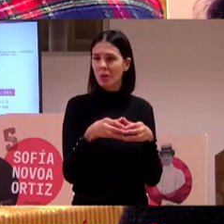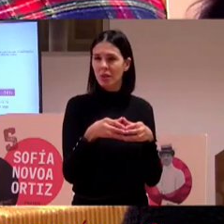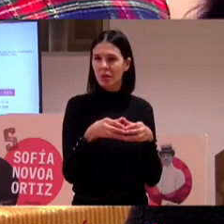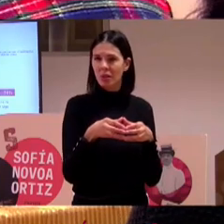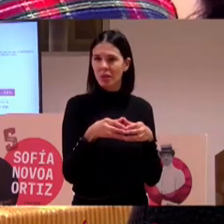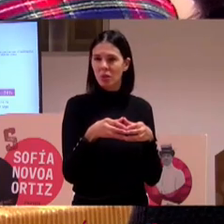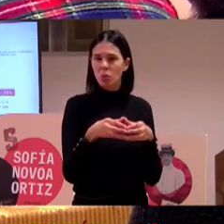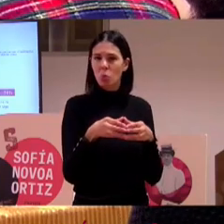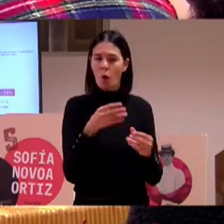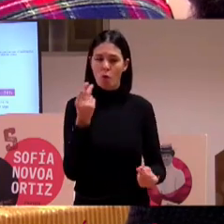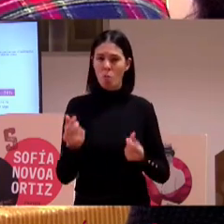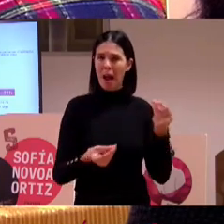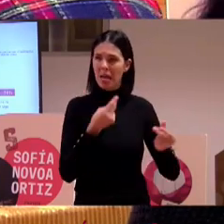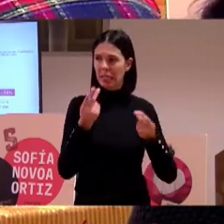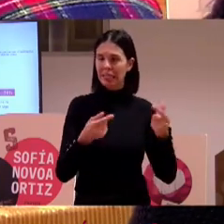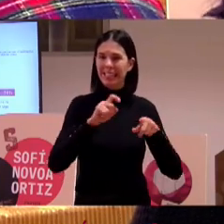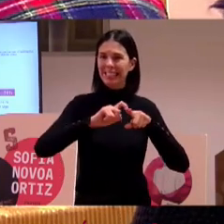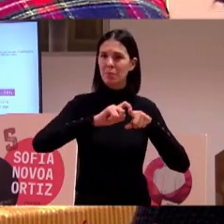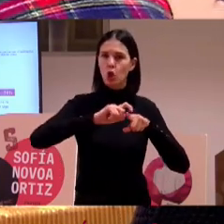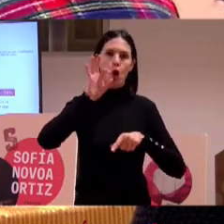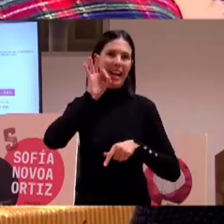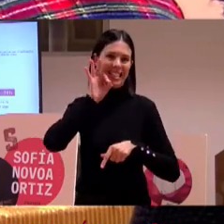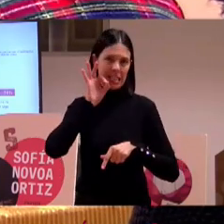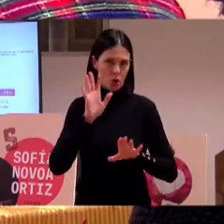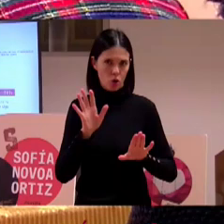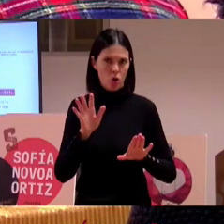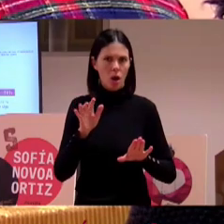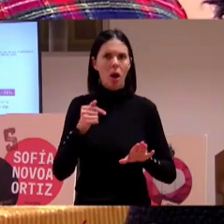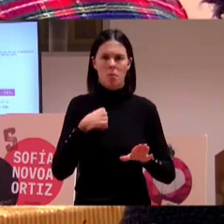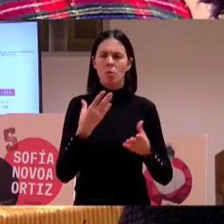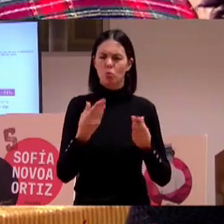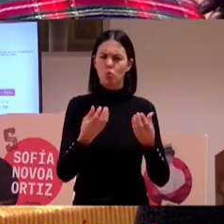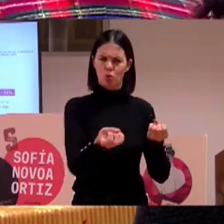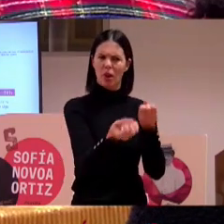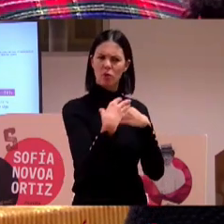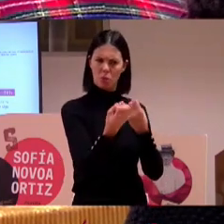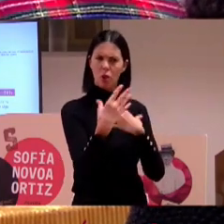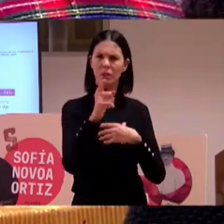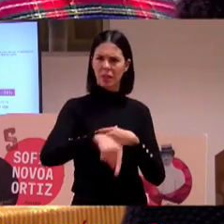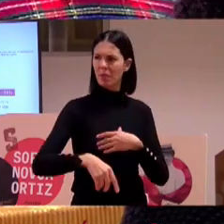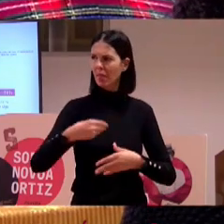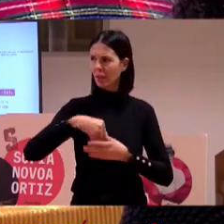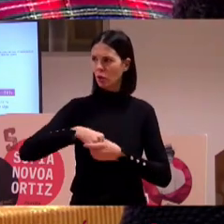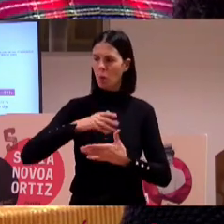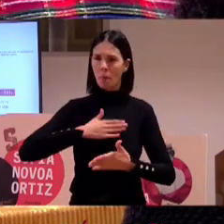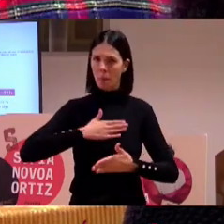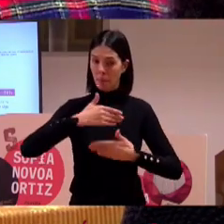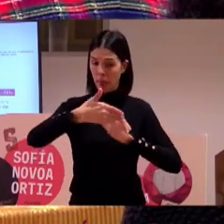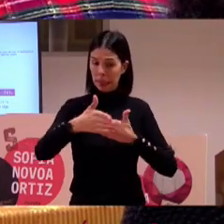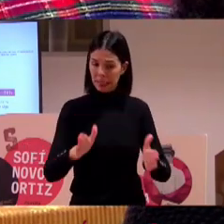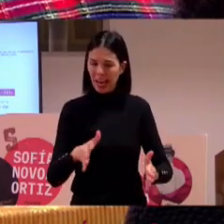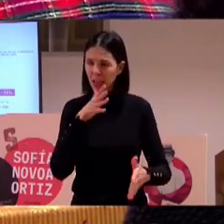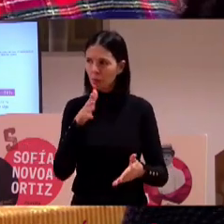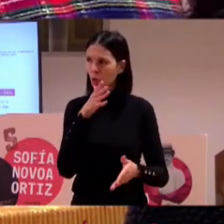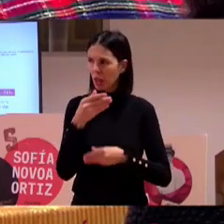de folclore, pero sobre todo folclore gallego. Sí. Y a mí me mandaron muchísima información, que también está en mis cajas, porque les había